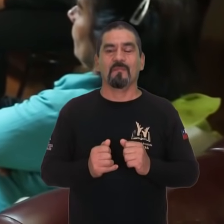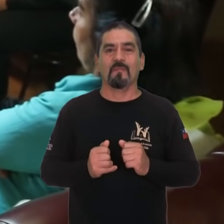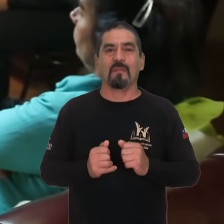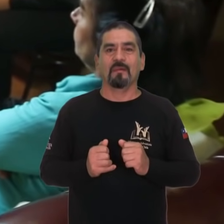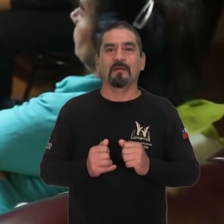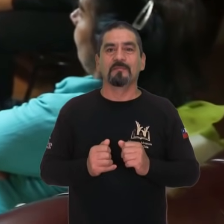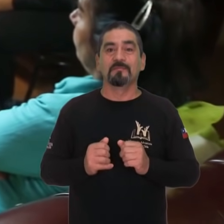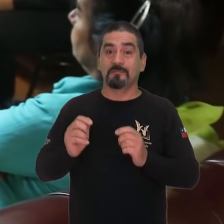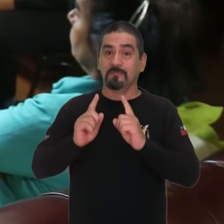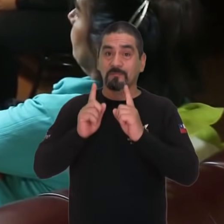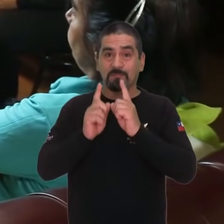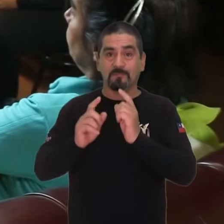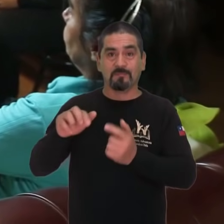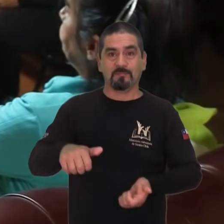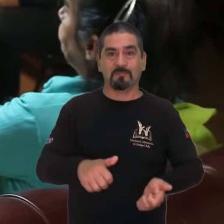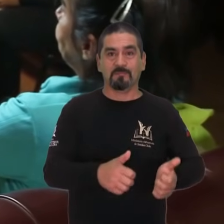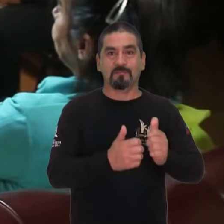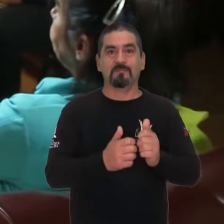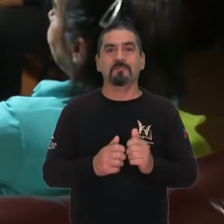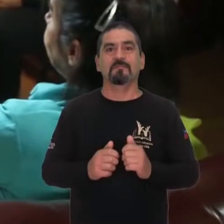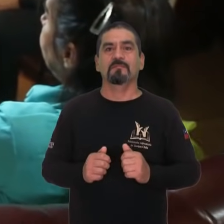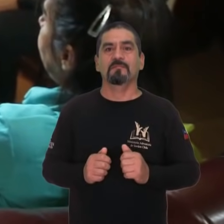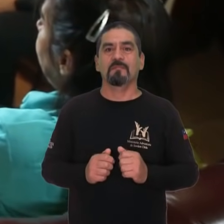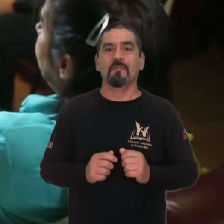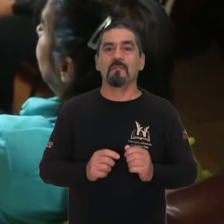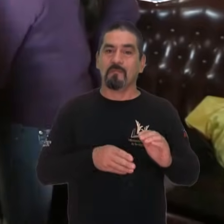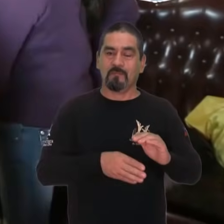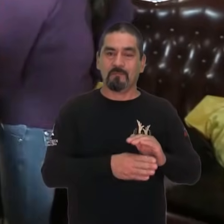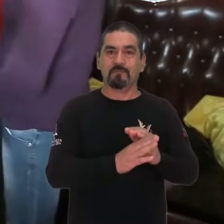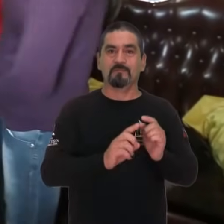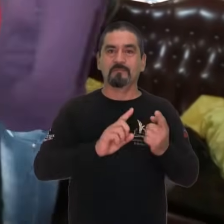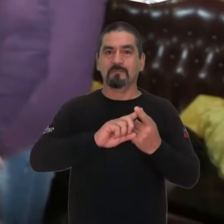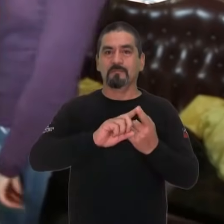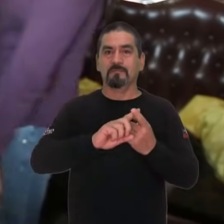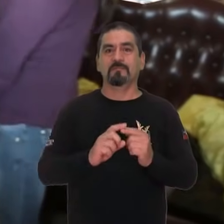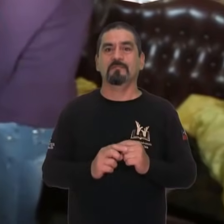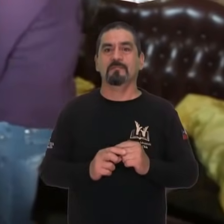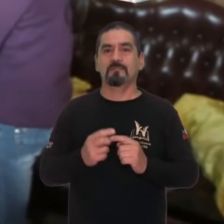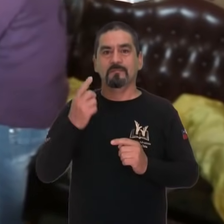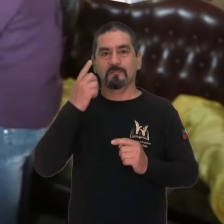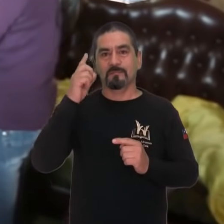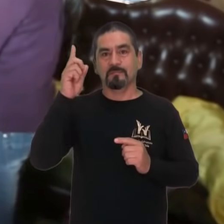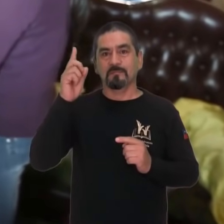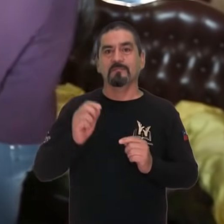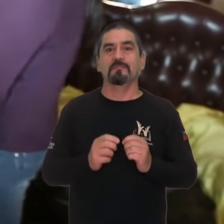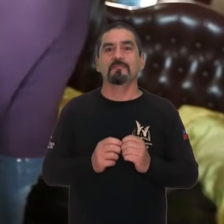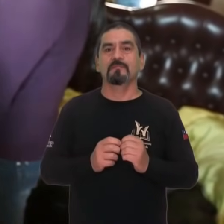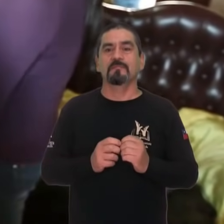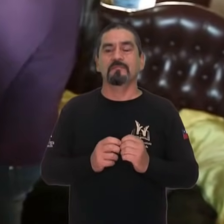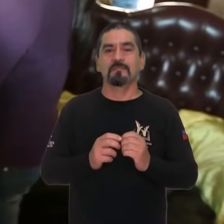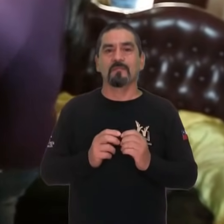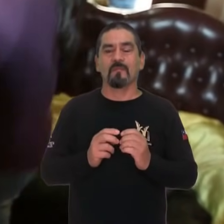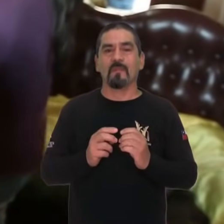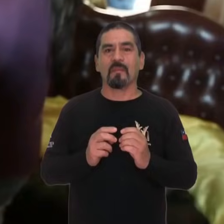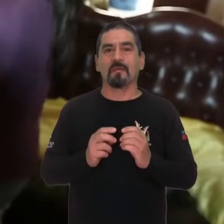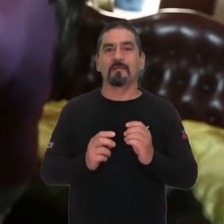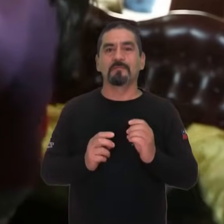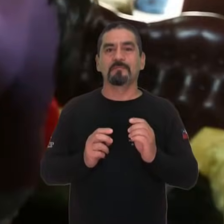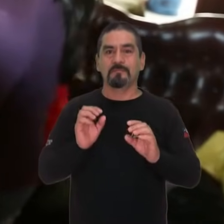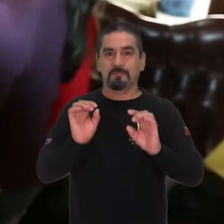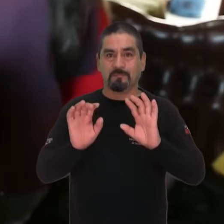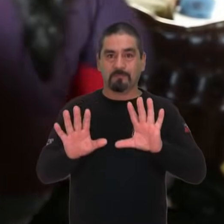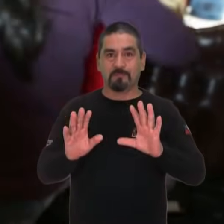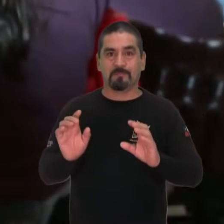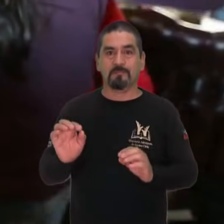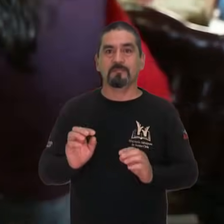no éramos bautizados. Pero solíamos frecuentar la iglesia y ya teníamos convicción de la verdad sobre el diezmo y las